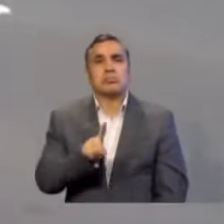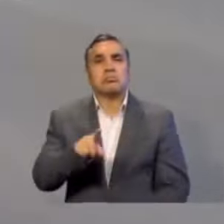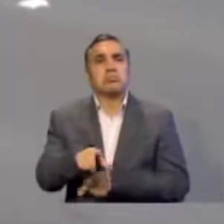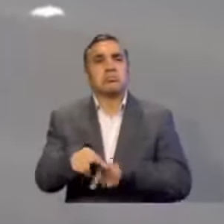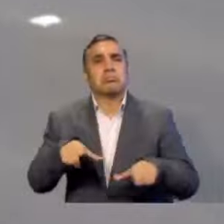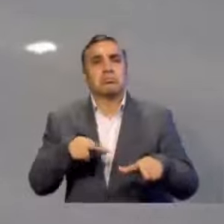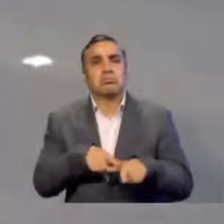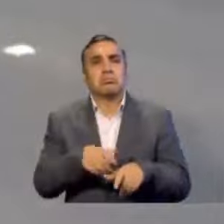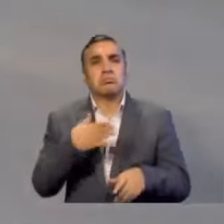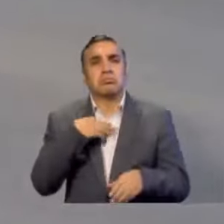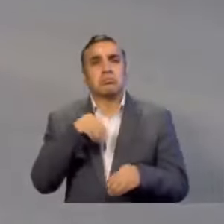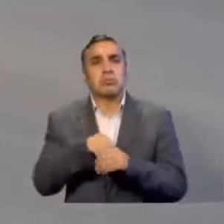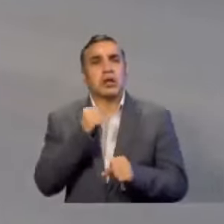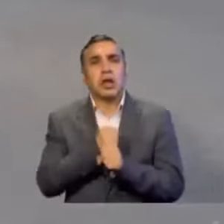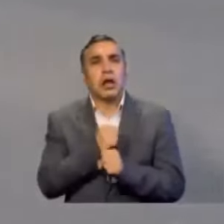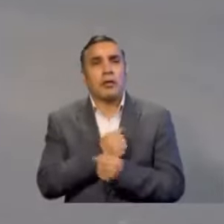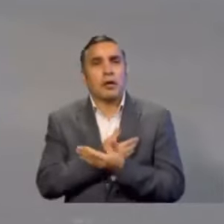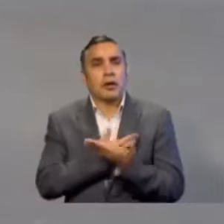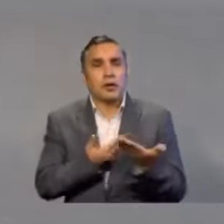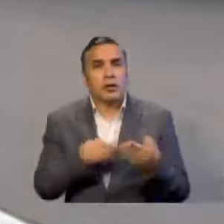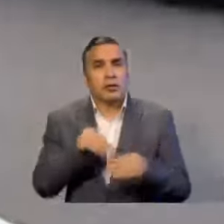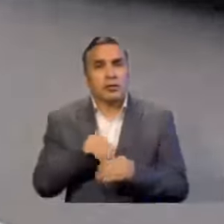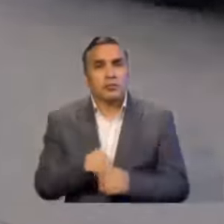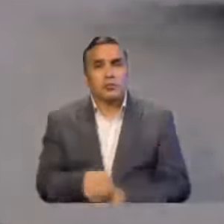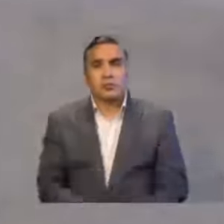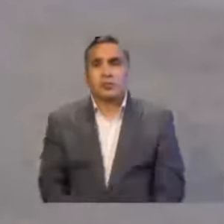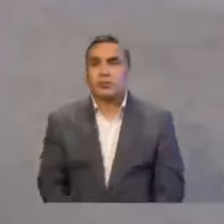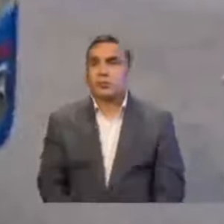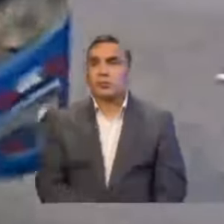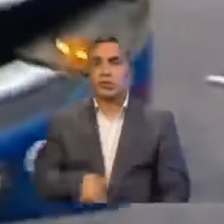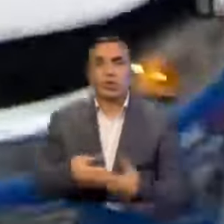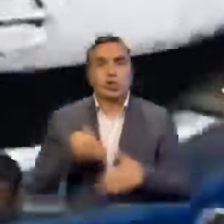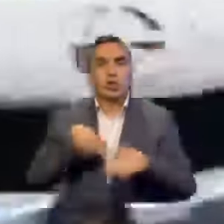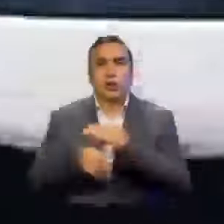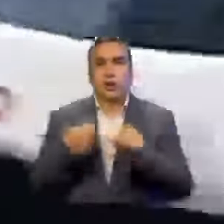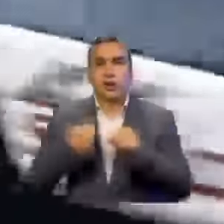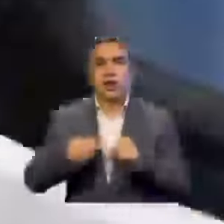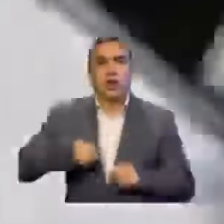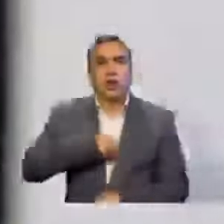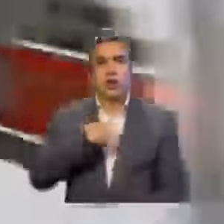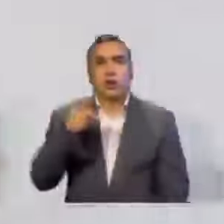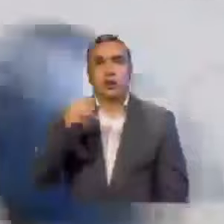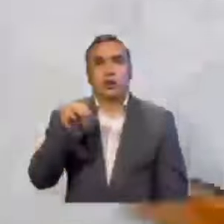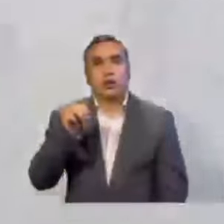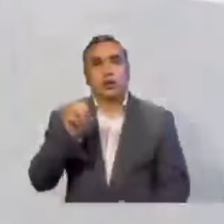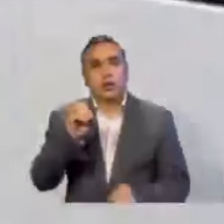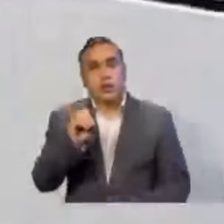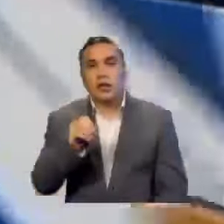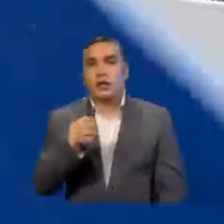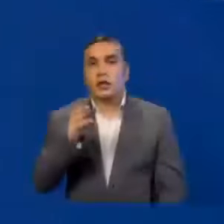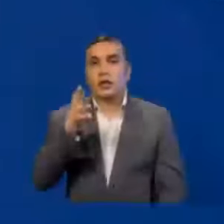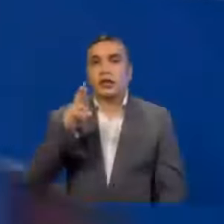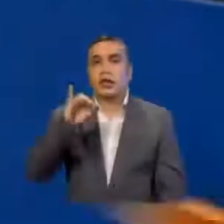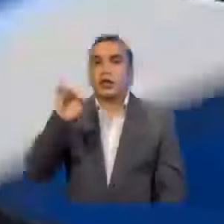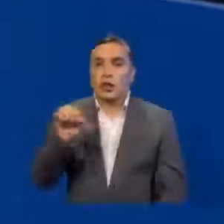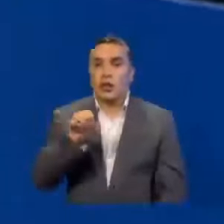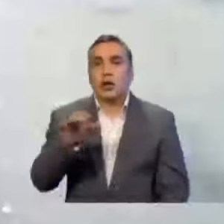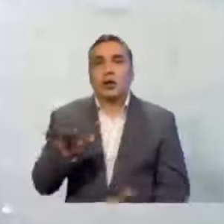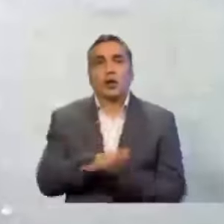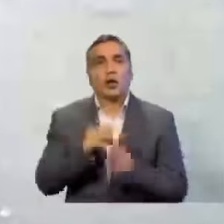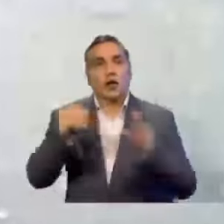puntos donde se encuentran los operativos, señorita gente? Todo el ingreso a Quito tenemos en el kilómetro cero, tenemos en el Troje, tenemos en la